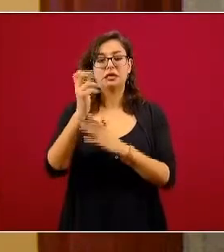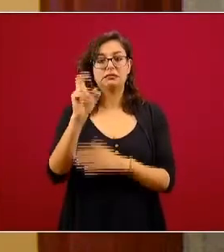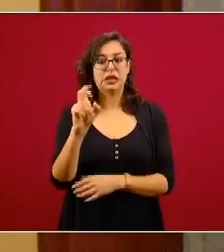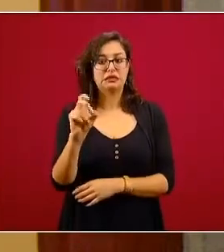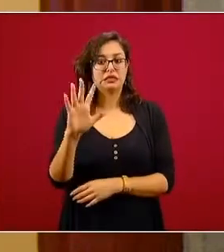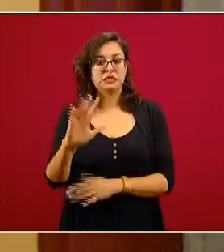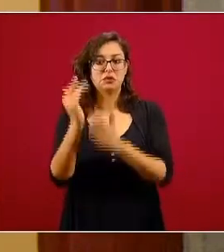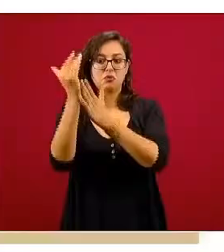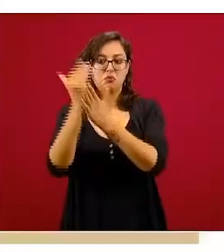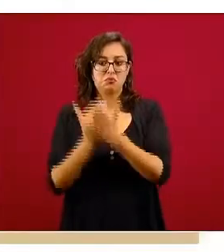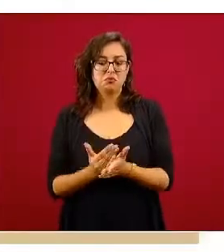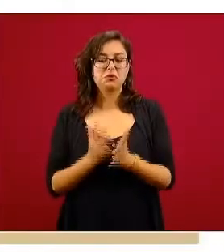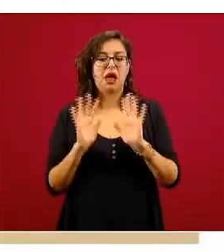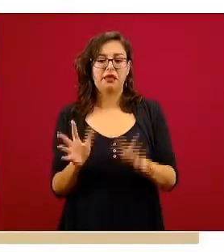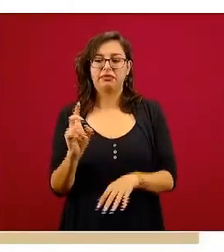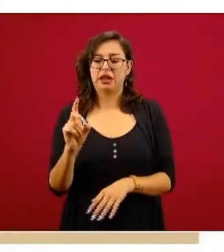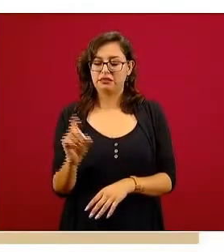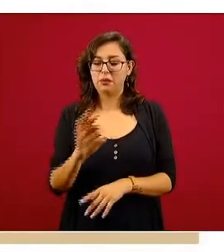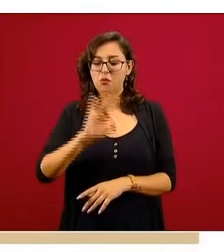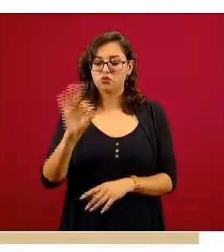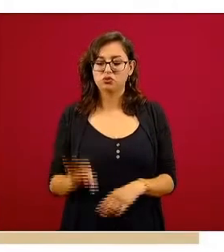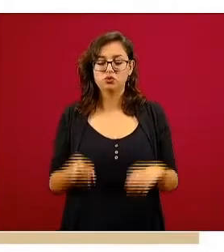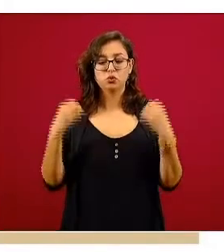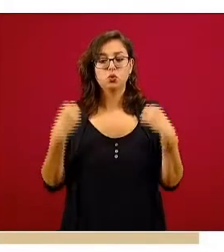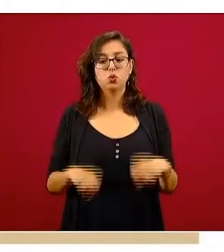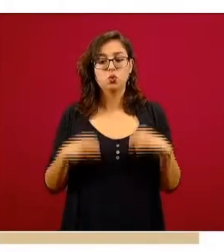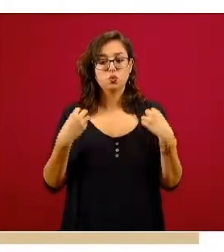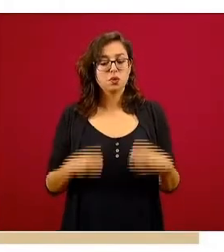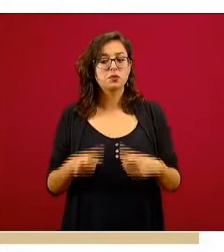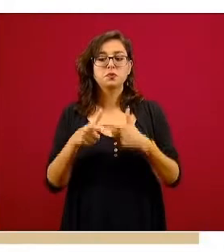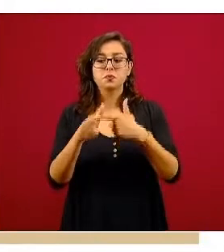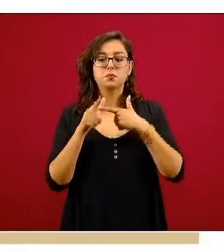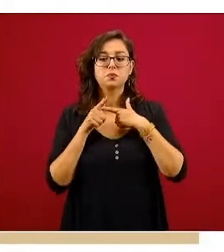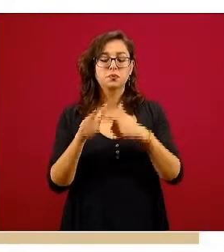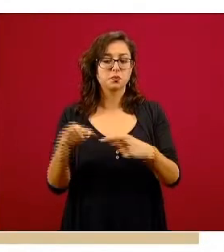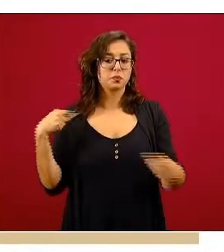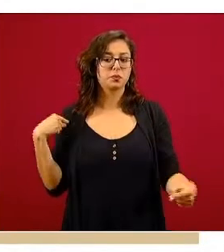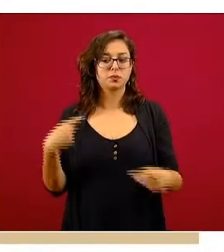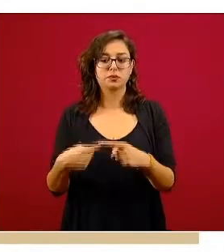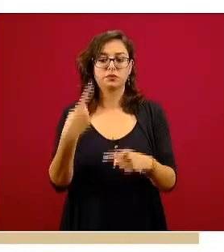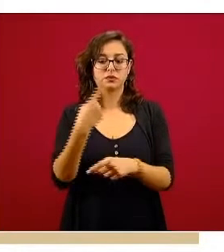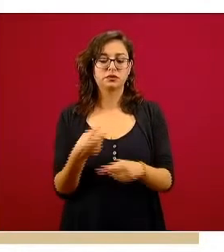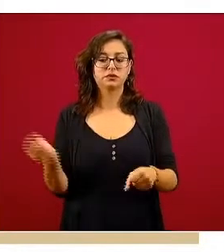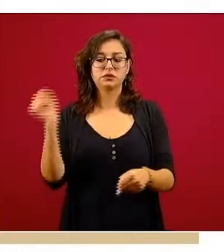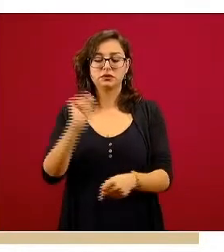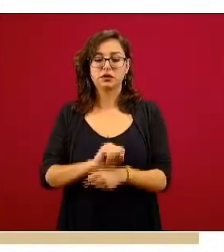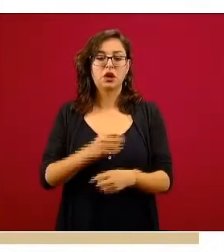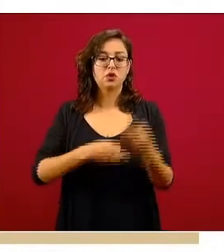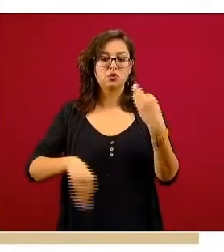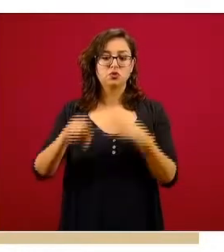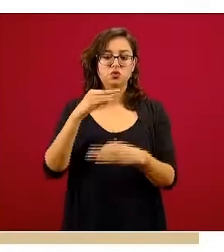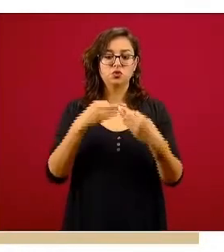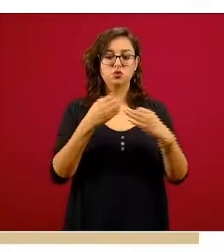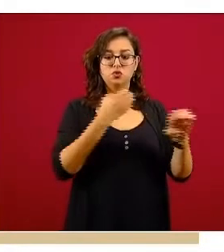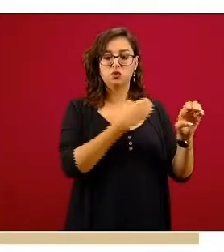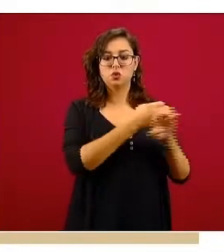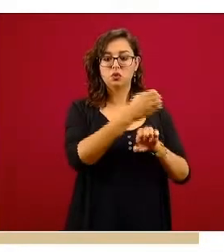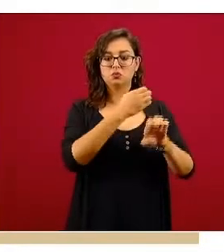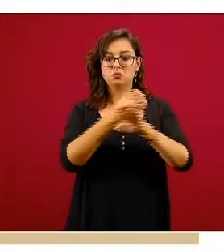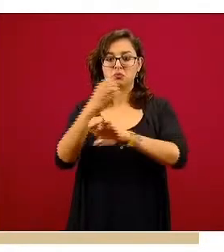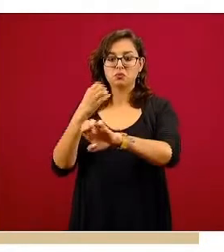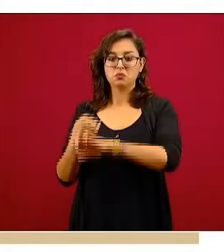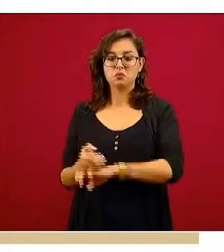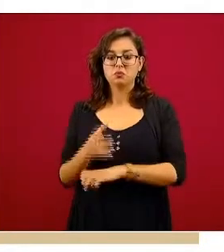está ahorita ya en un 30%, se ha mantenido en ese nivel, y al menos todas las entidades tienen un